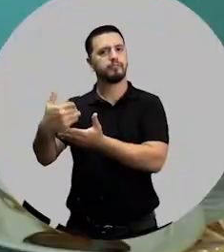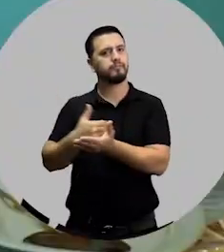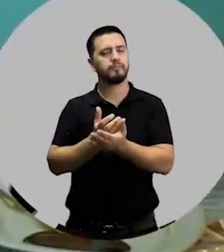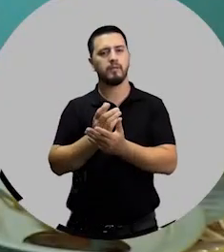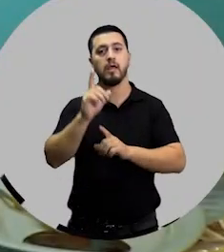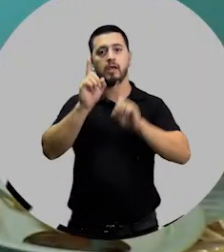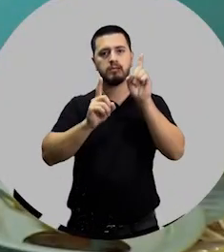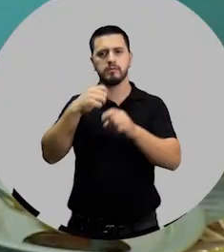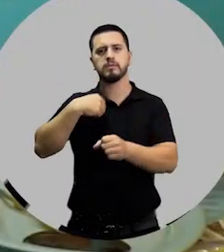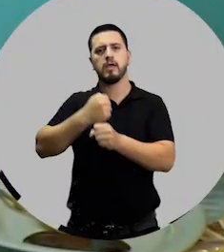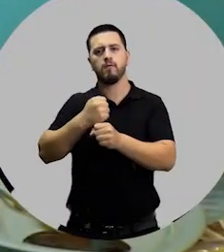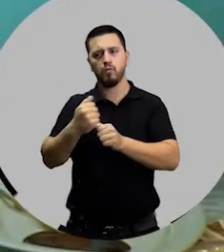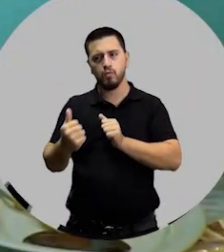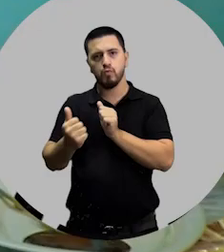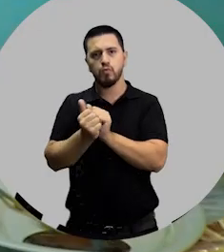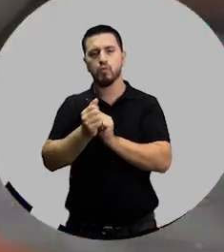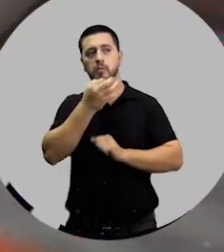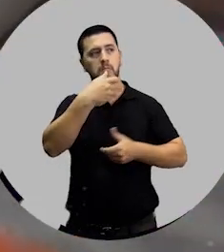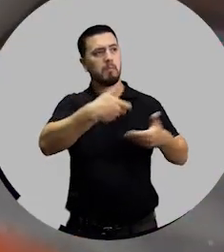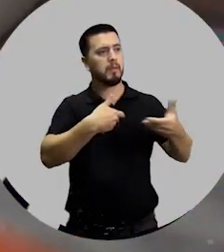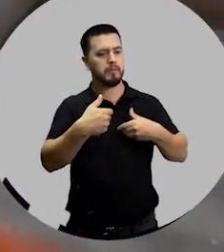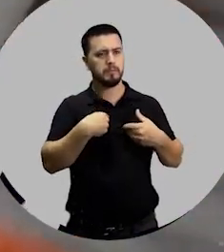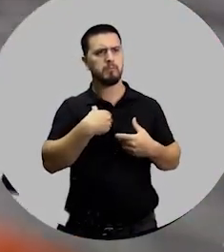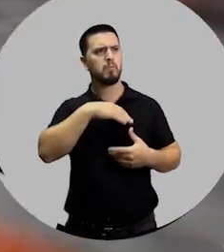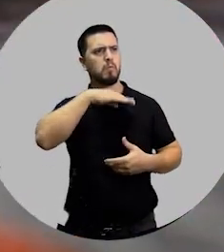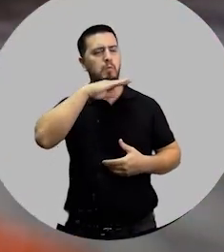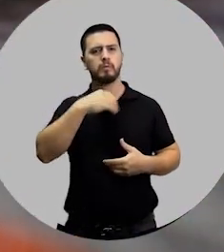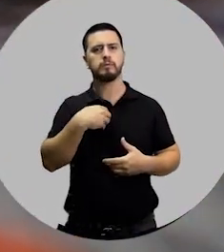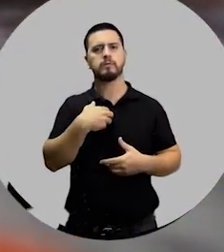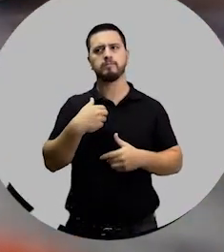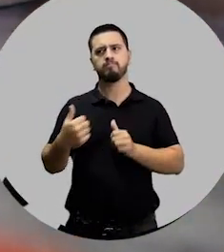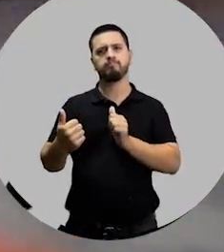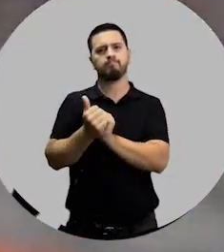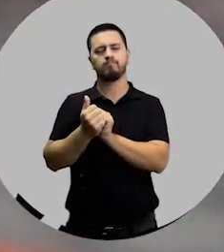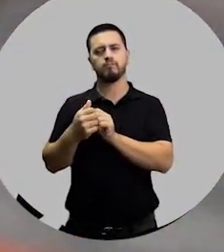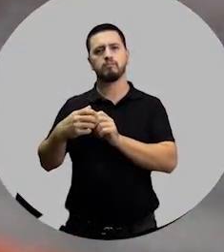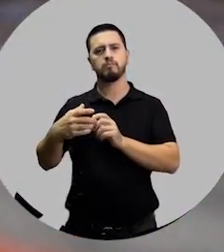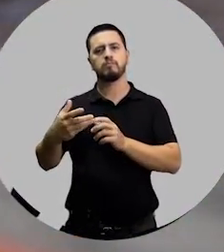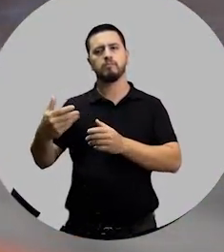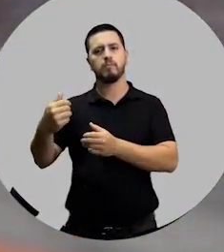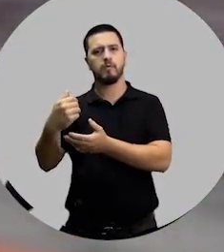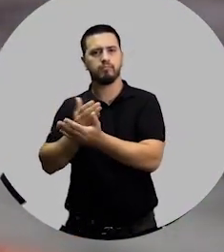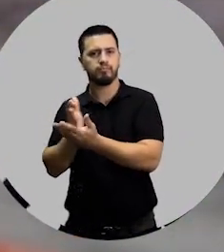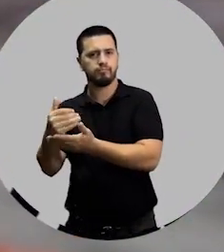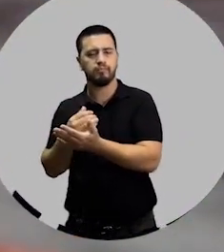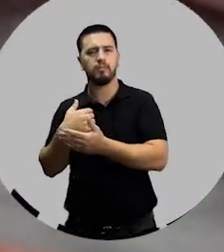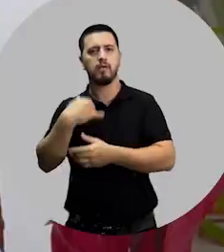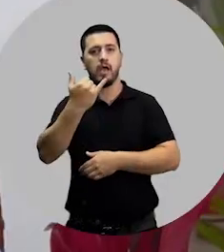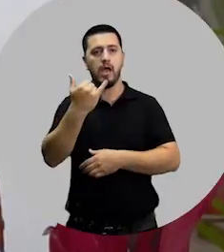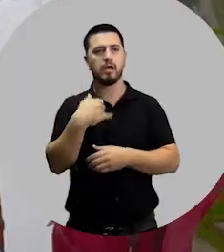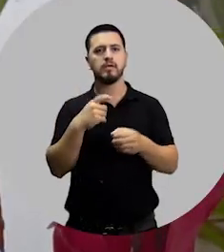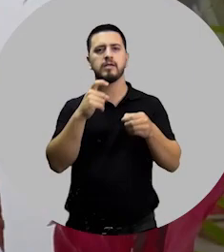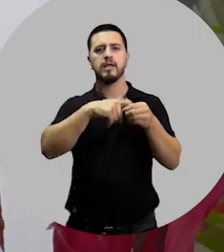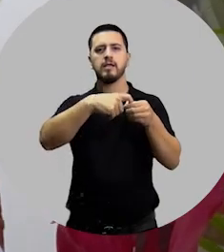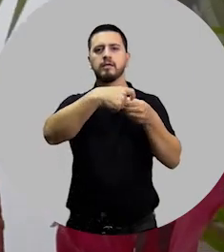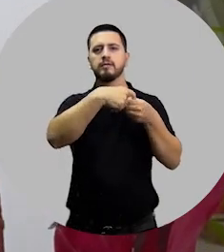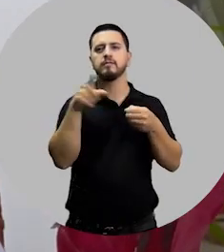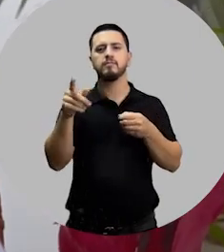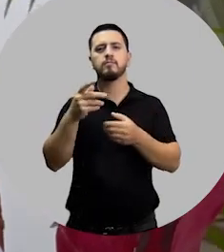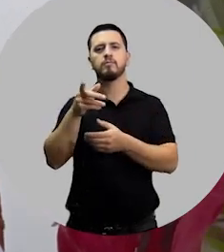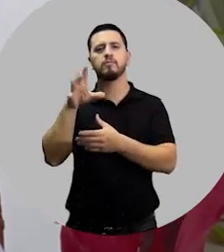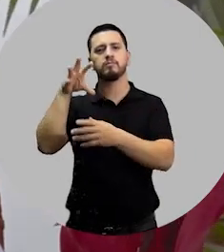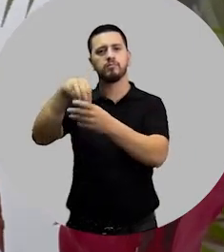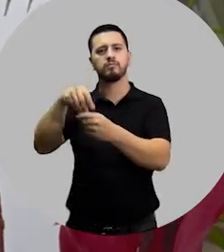veces trabajamos juntas y tenemos pedidos. Estamos creando justamente una red que empezó con el programa, pero después